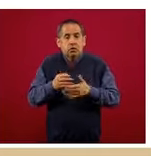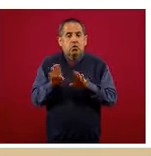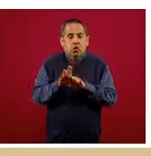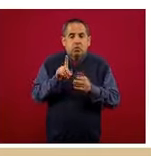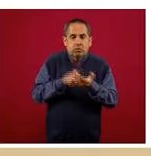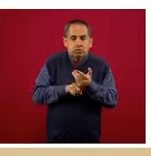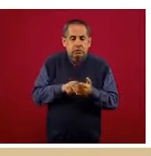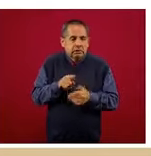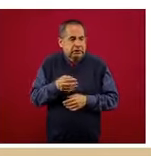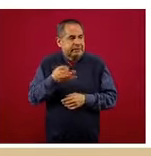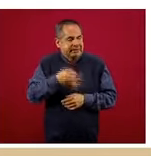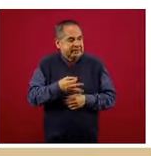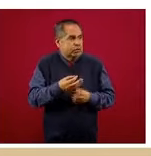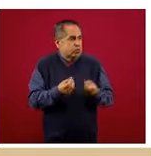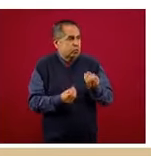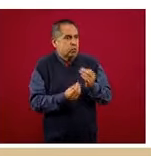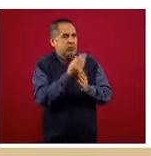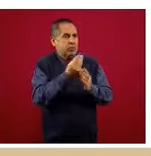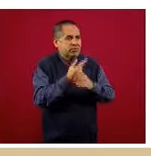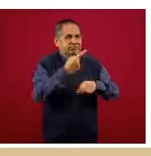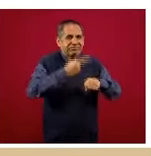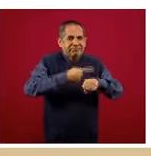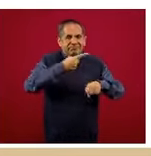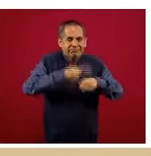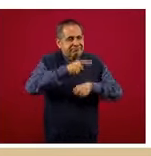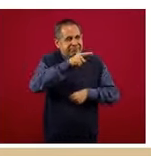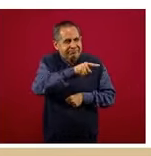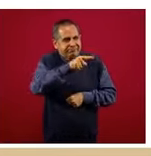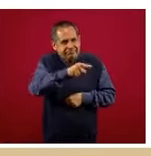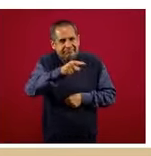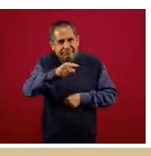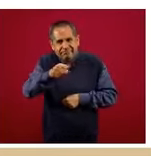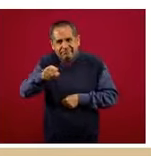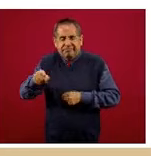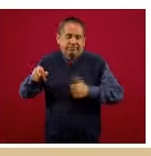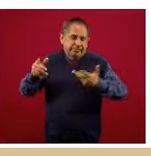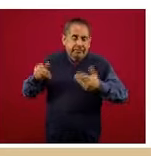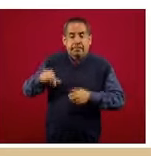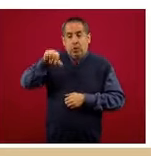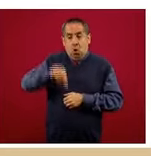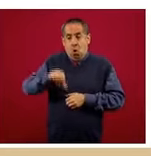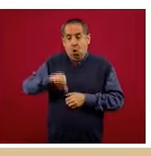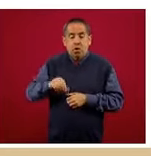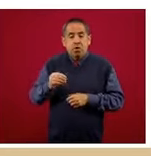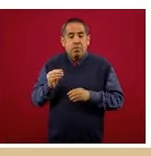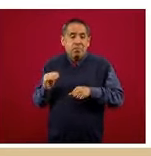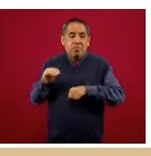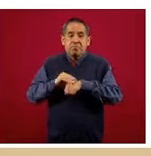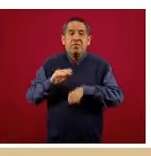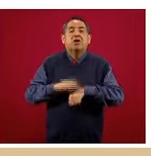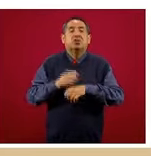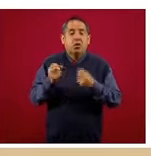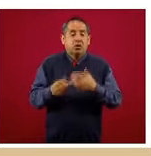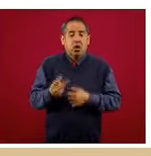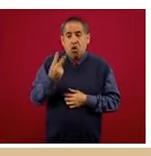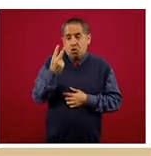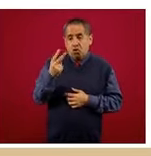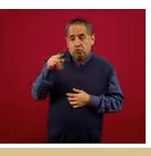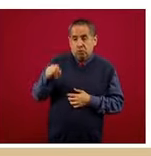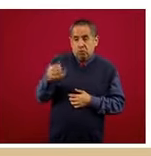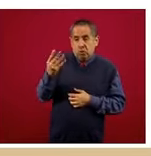días confirmando nuevos casos. El día de hoy el incremento fue del